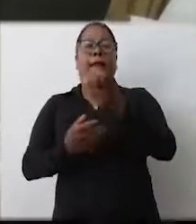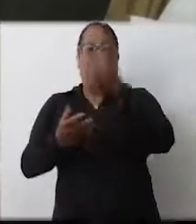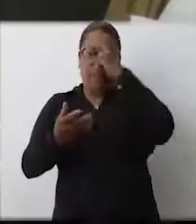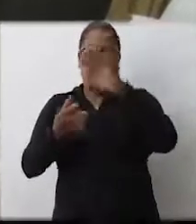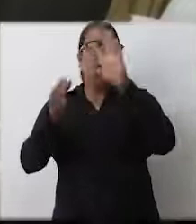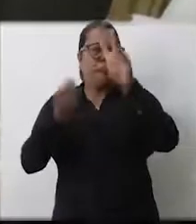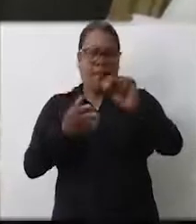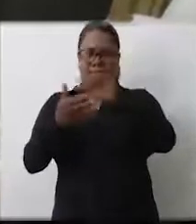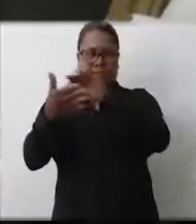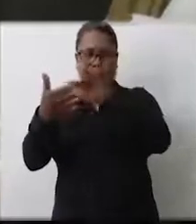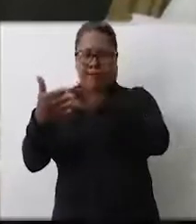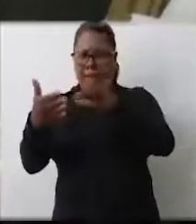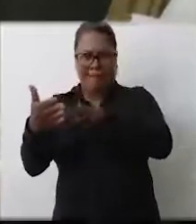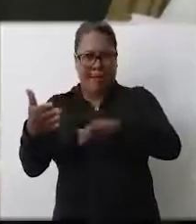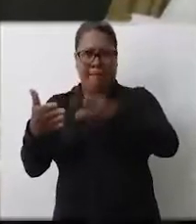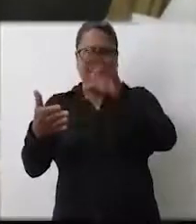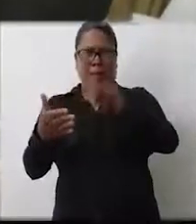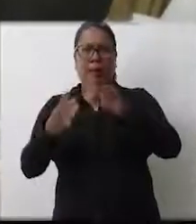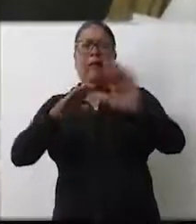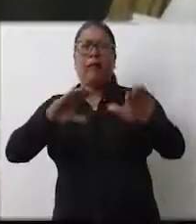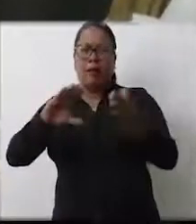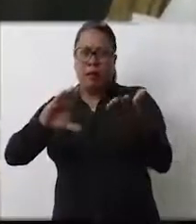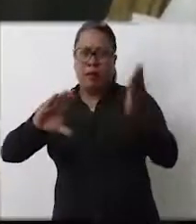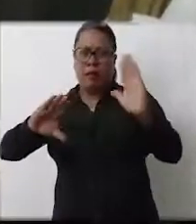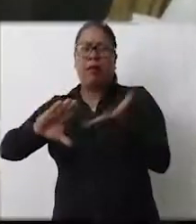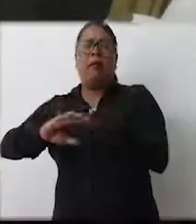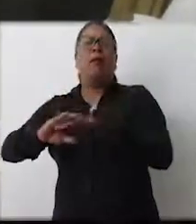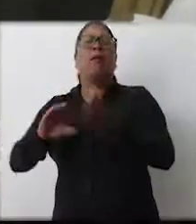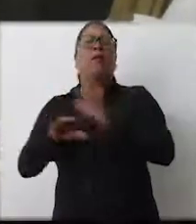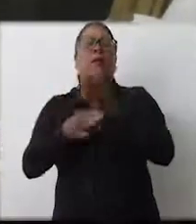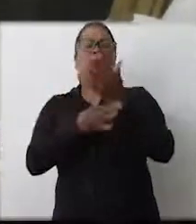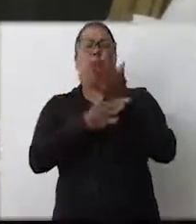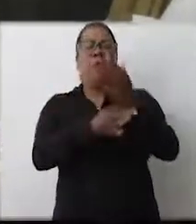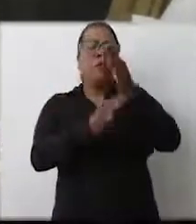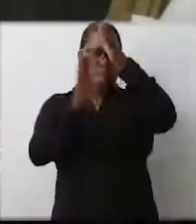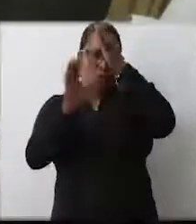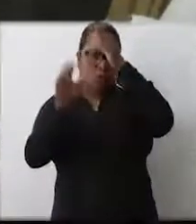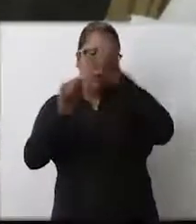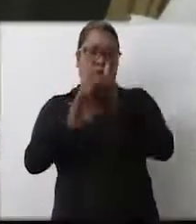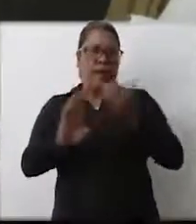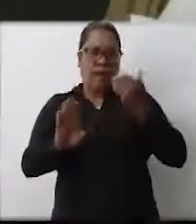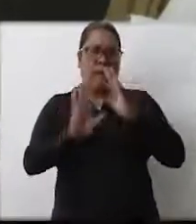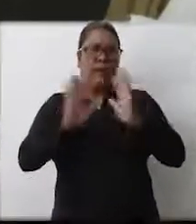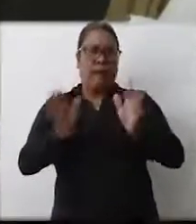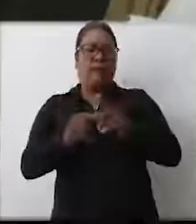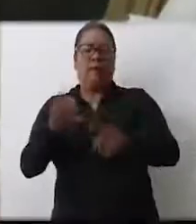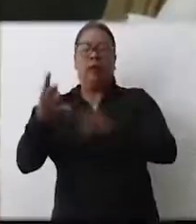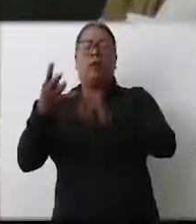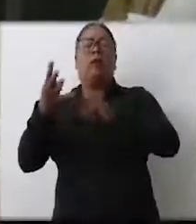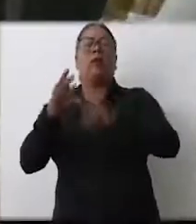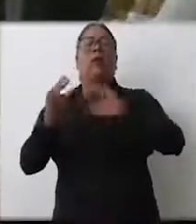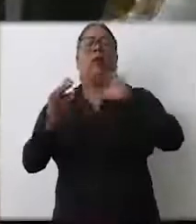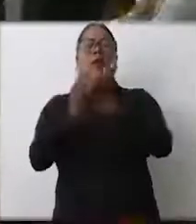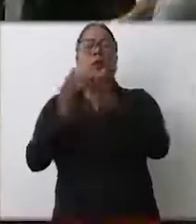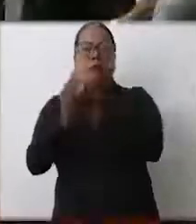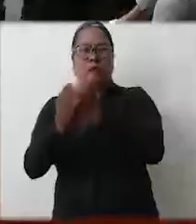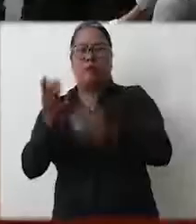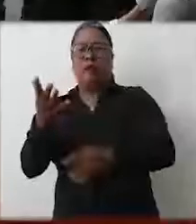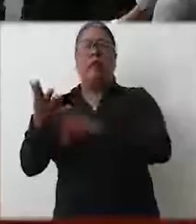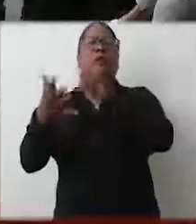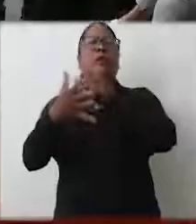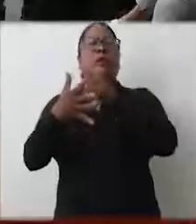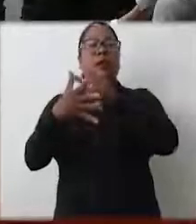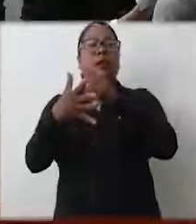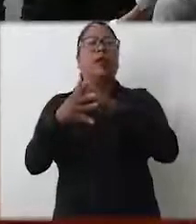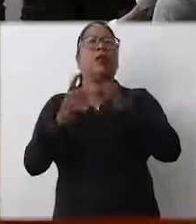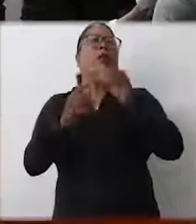cuanto, señor presidente. Está a su consideración y de las señoras y los señores concejales. Muchas gracias, secretaria. Sometan a la